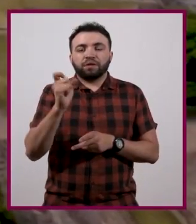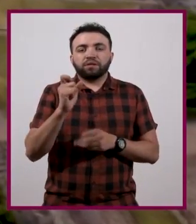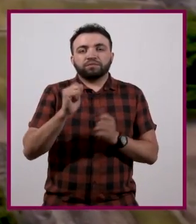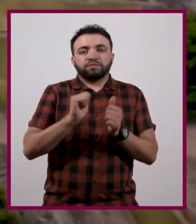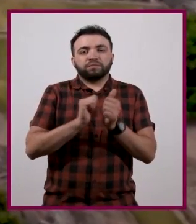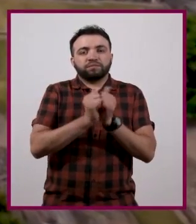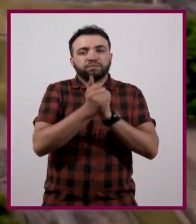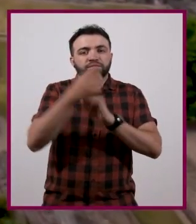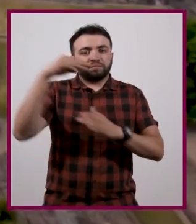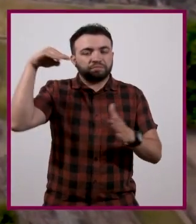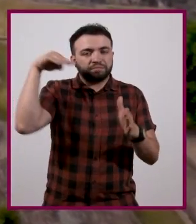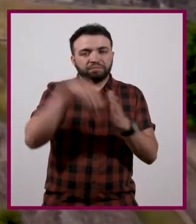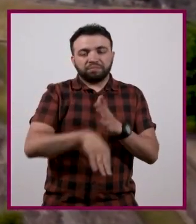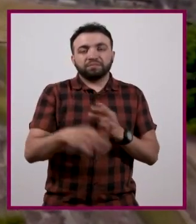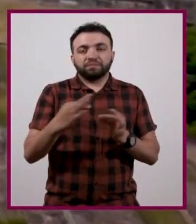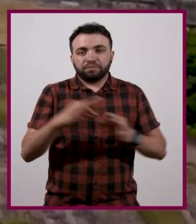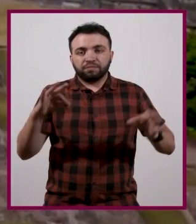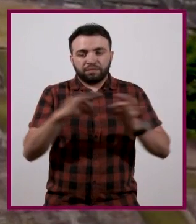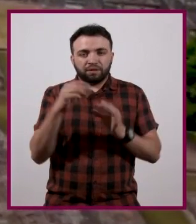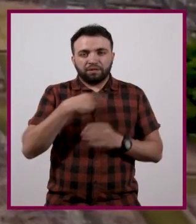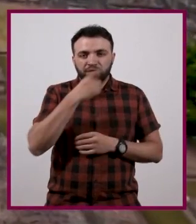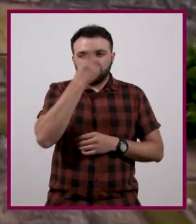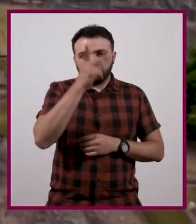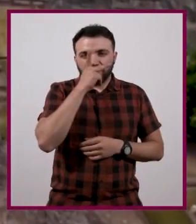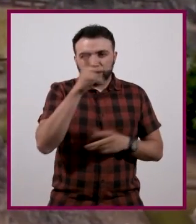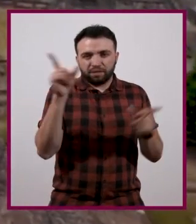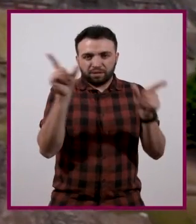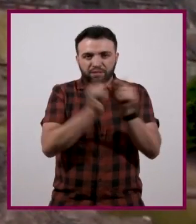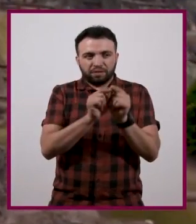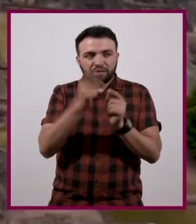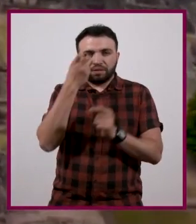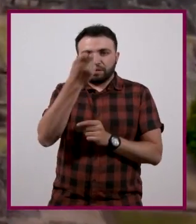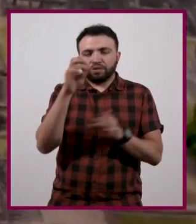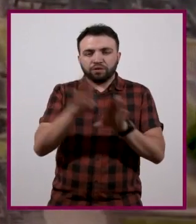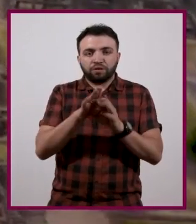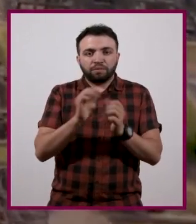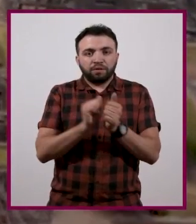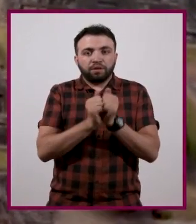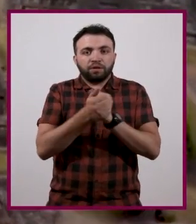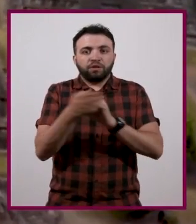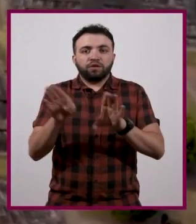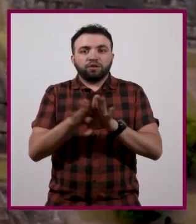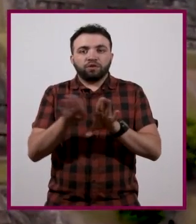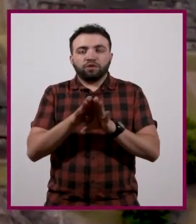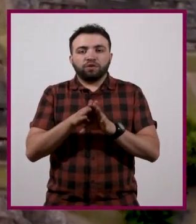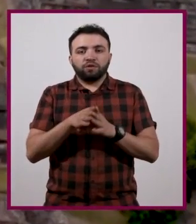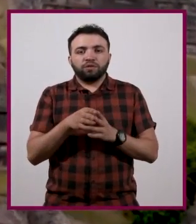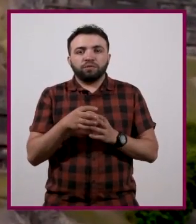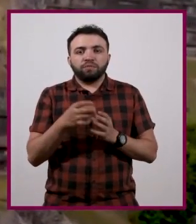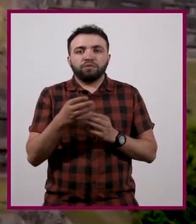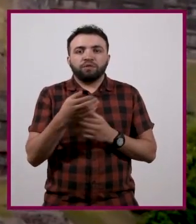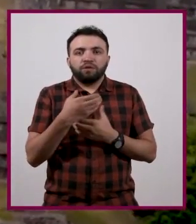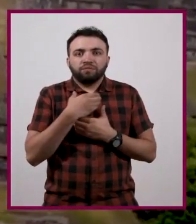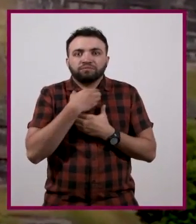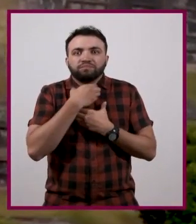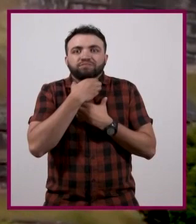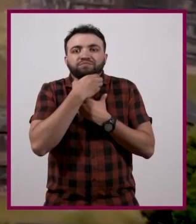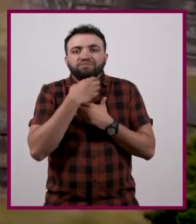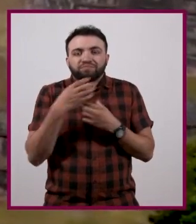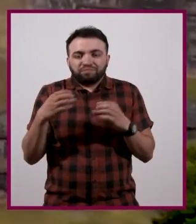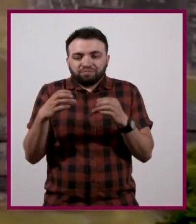muy importante. Lo que le estoy diciendo en pocas palabras es que se está ahogando el Tajín, sus territorios